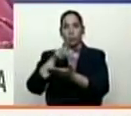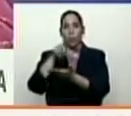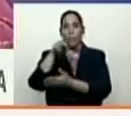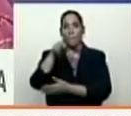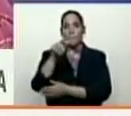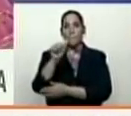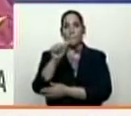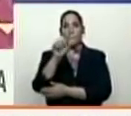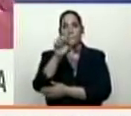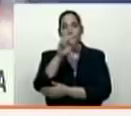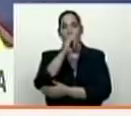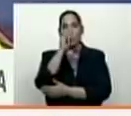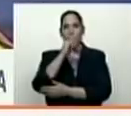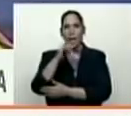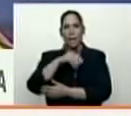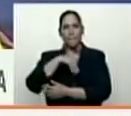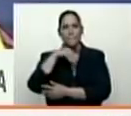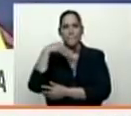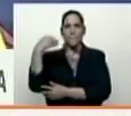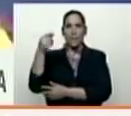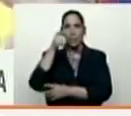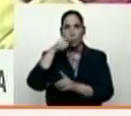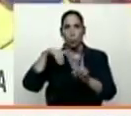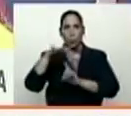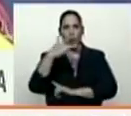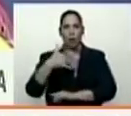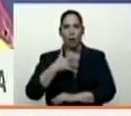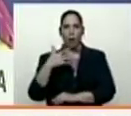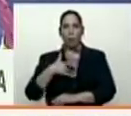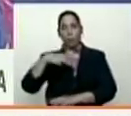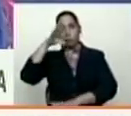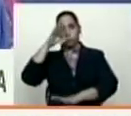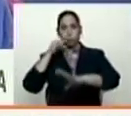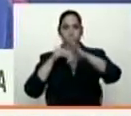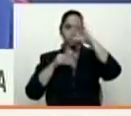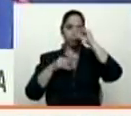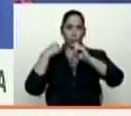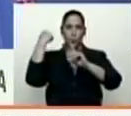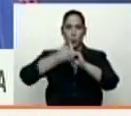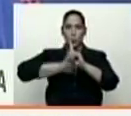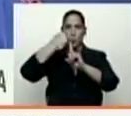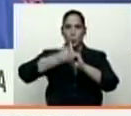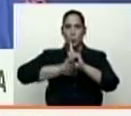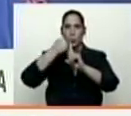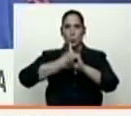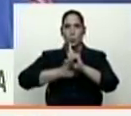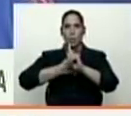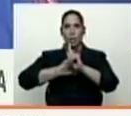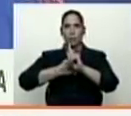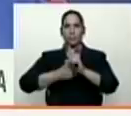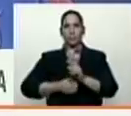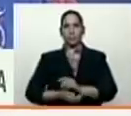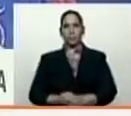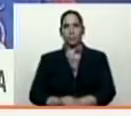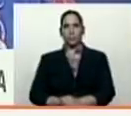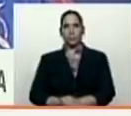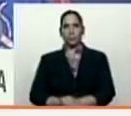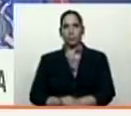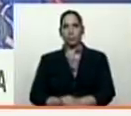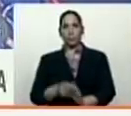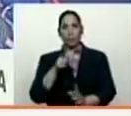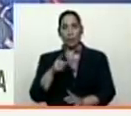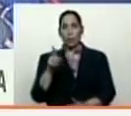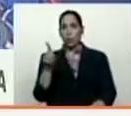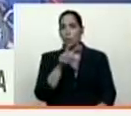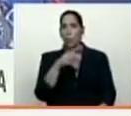¿ves? Era el espíritu de un pueblo que aprendió a luchar, que aprendió a combatir, y así como no